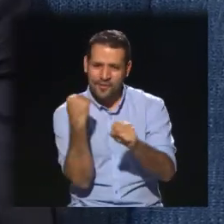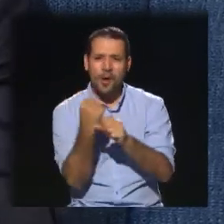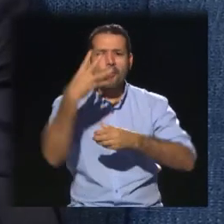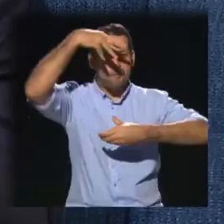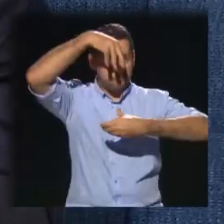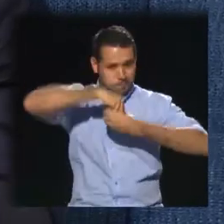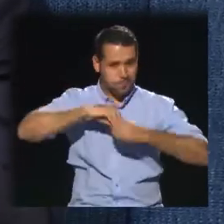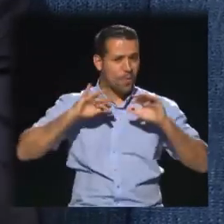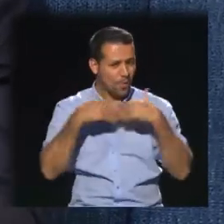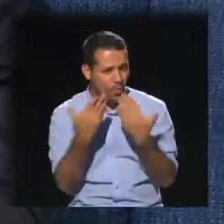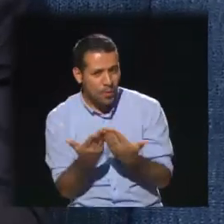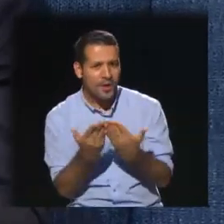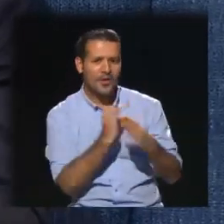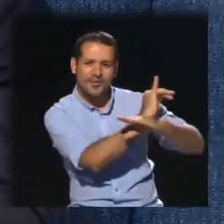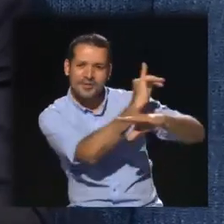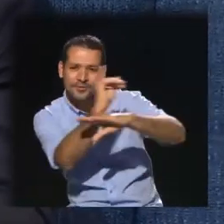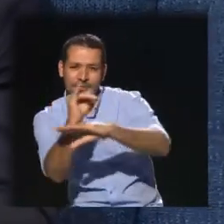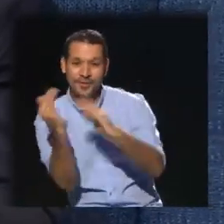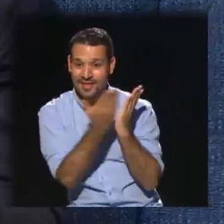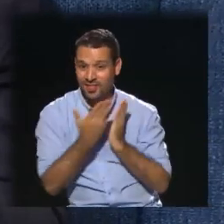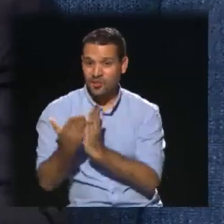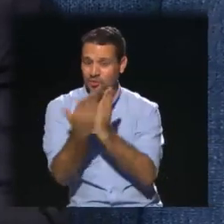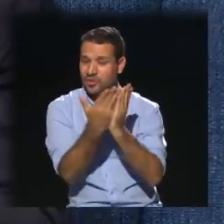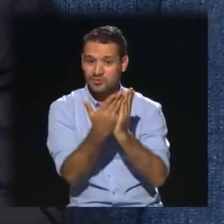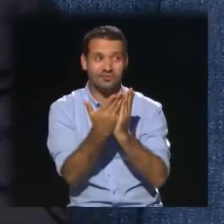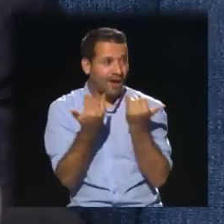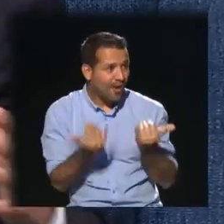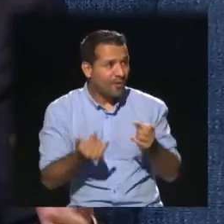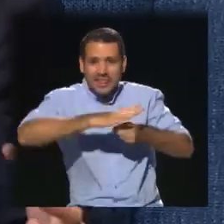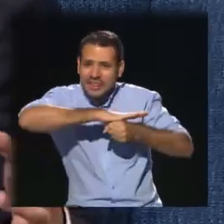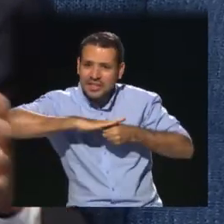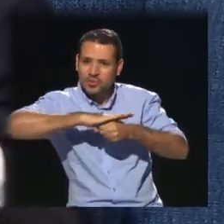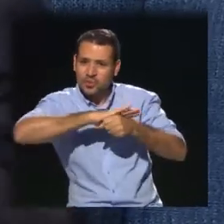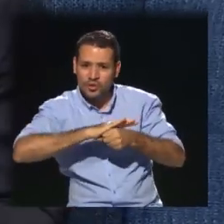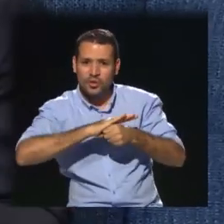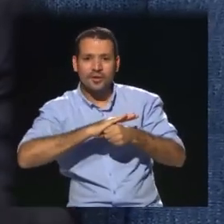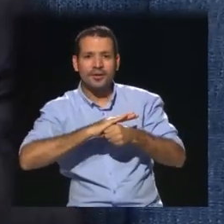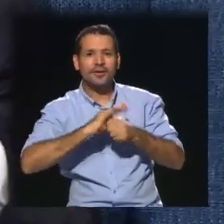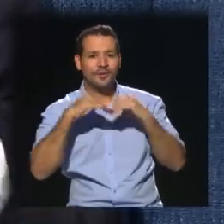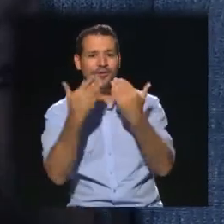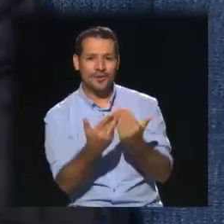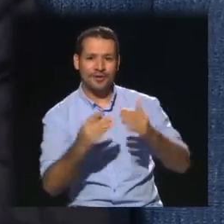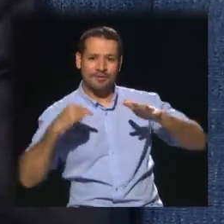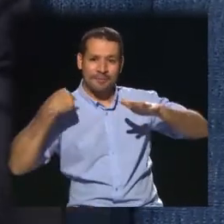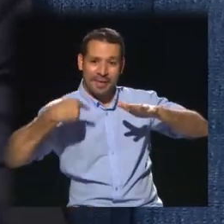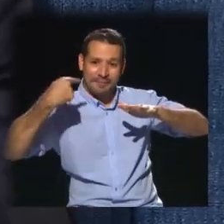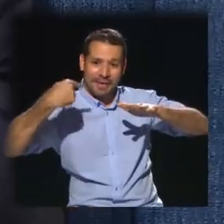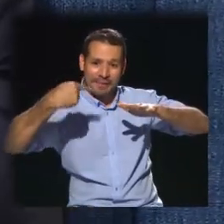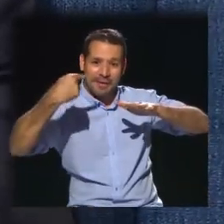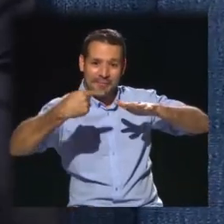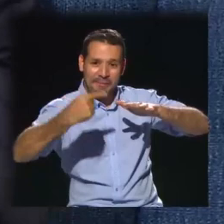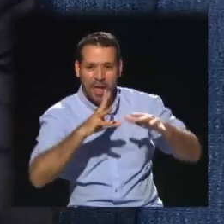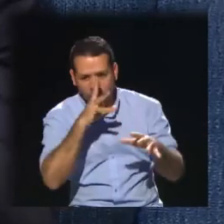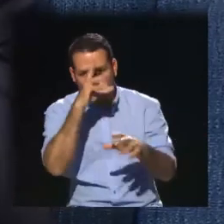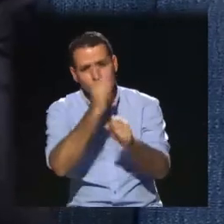es cambiar y adaptarnos a las nuevas circunstancias. La escuela suele ser muy conservadora y terminamos pues replicando procesos,